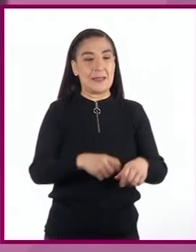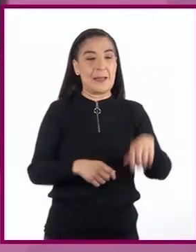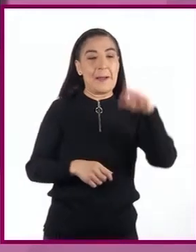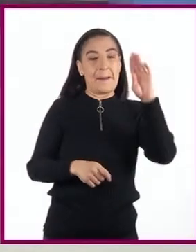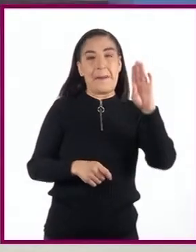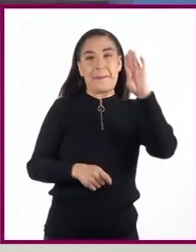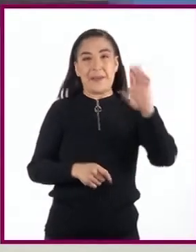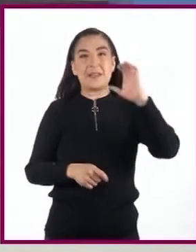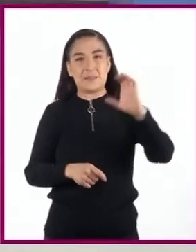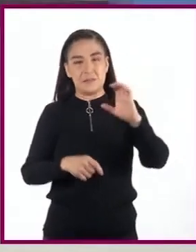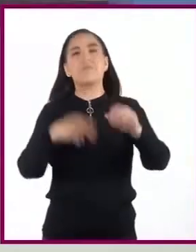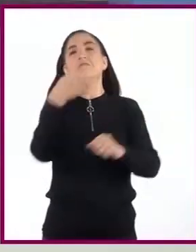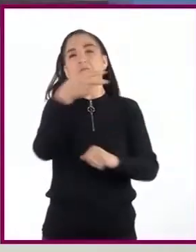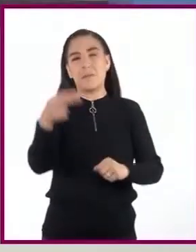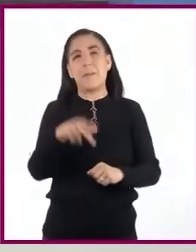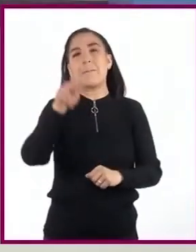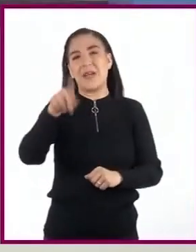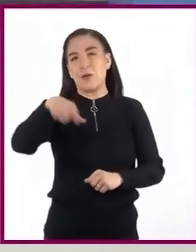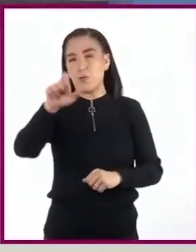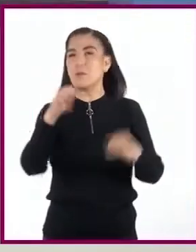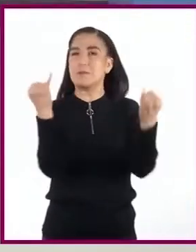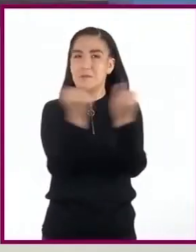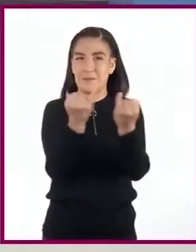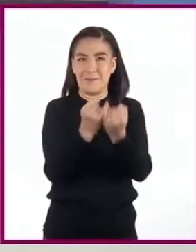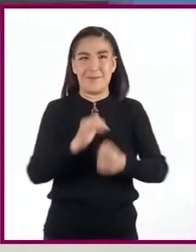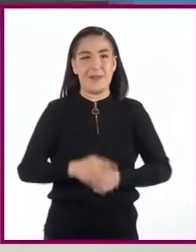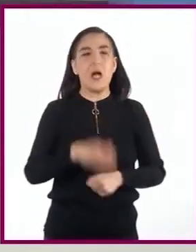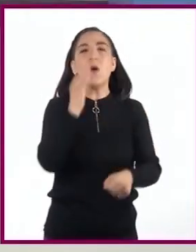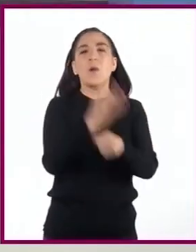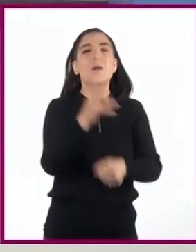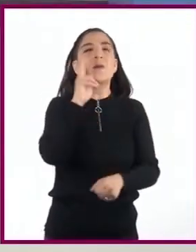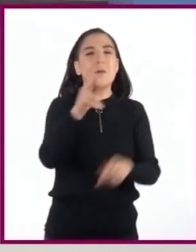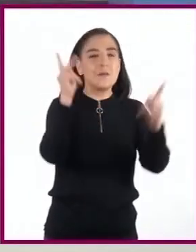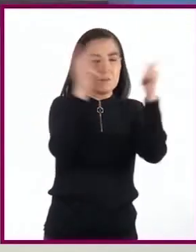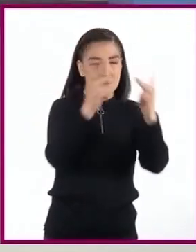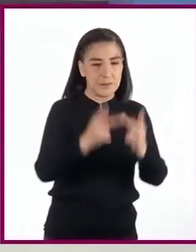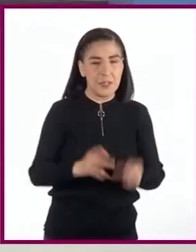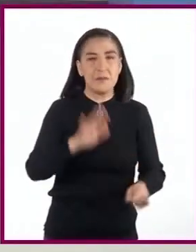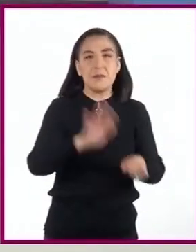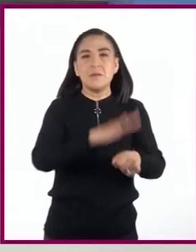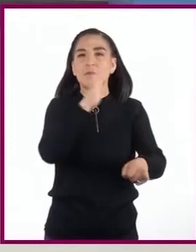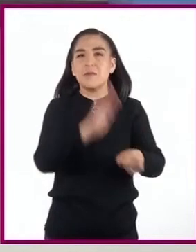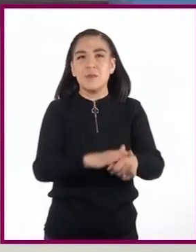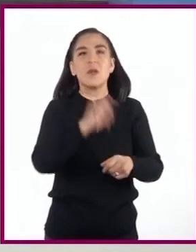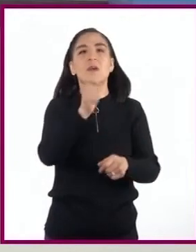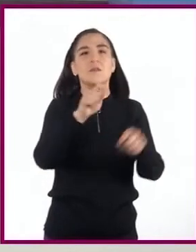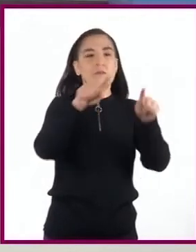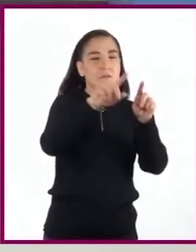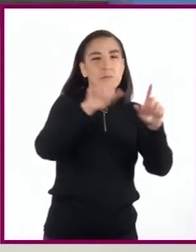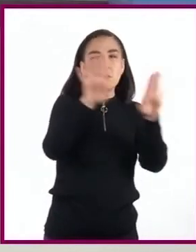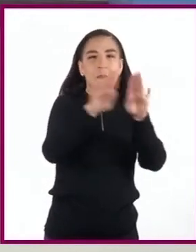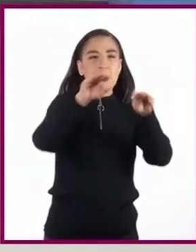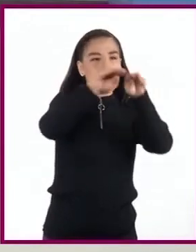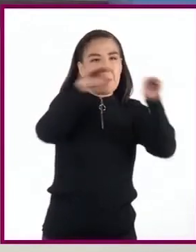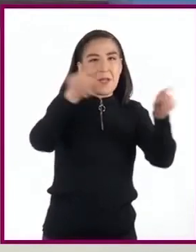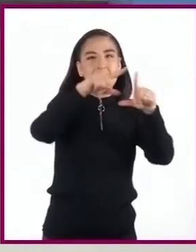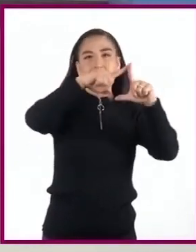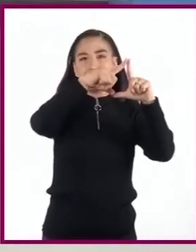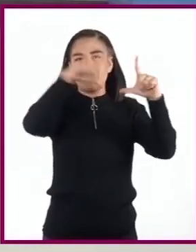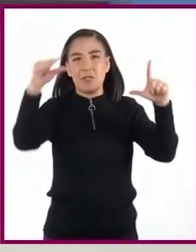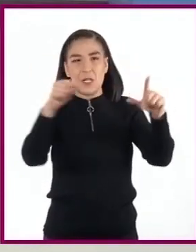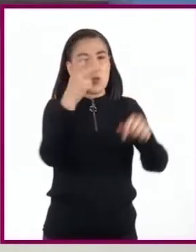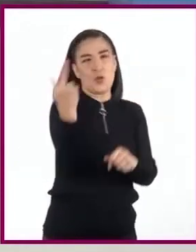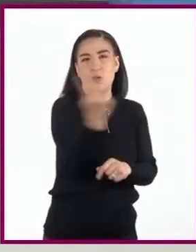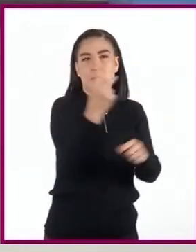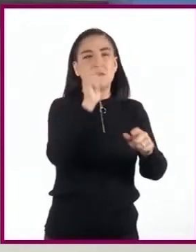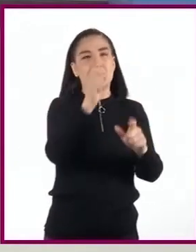PQ. Hasta el momento hemos comparado las medidas que corresponden a las longitudes de los lados en los dos